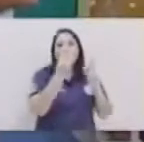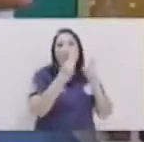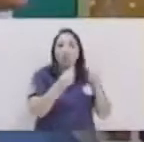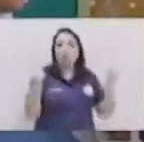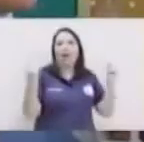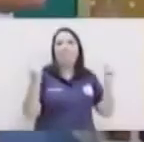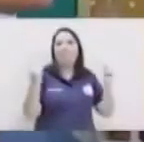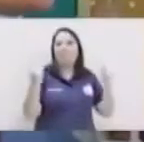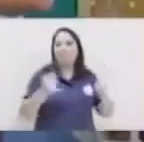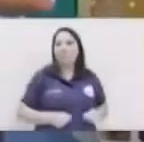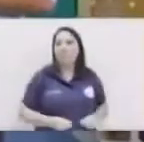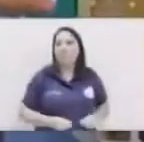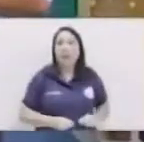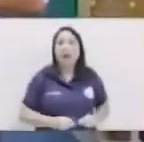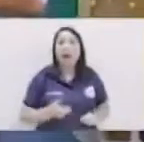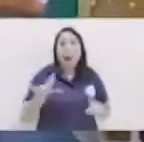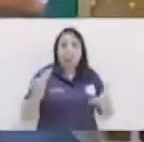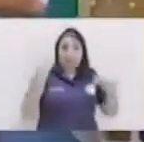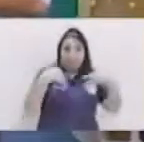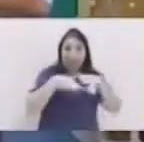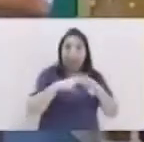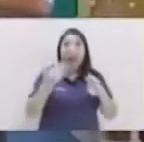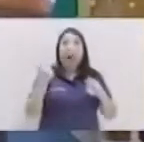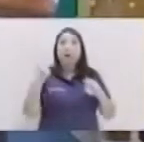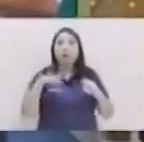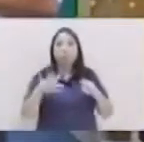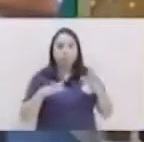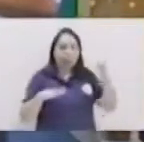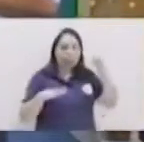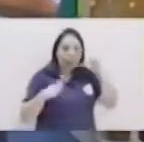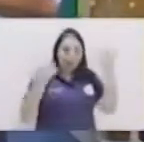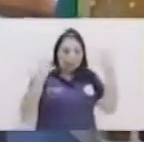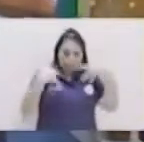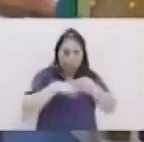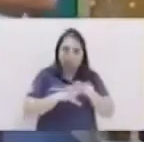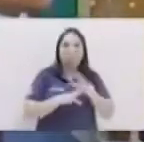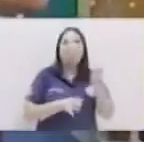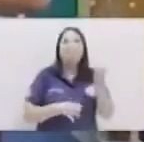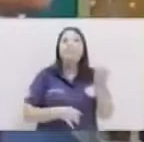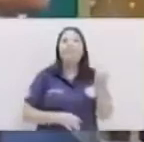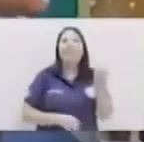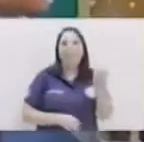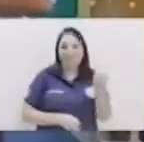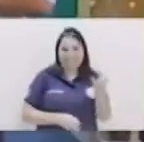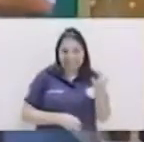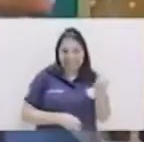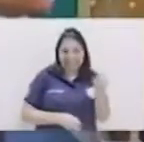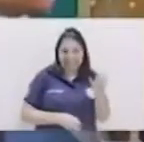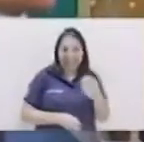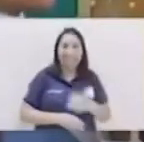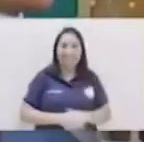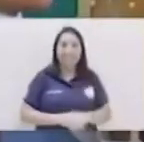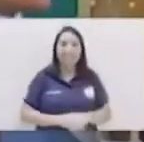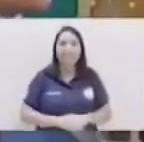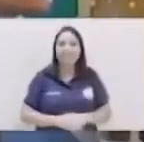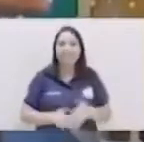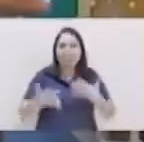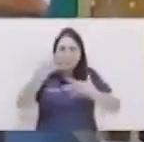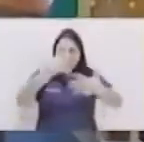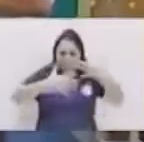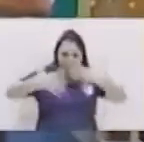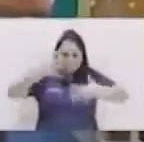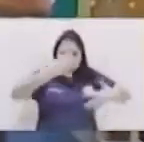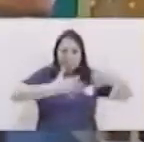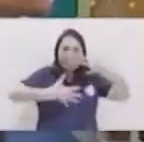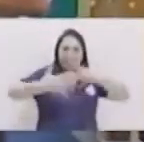Entonces, si mezclo azul con amarillo, me va a dar el color verde. Entonces, vamos a hacer la mezcla cuando lo vayamos